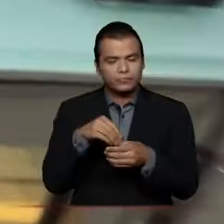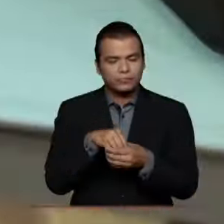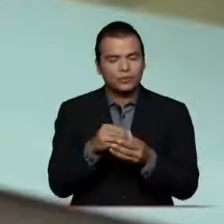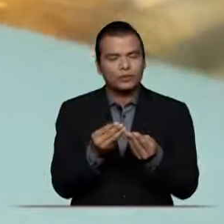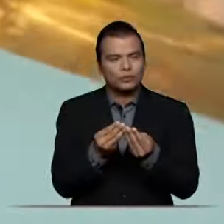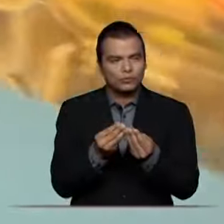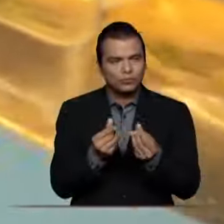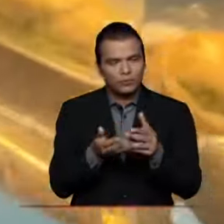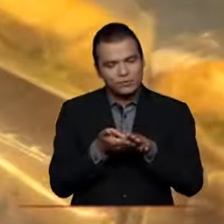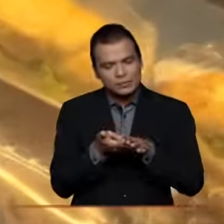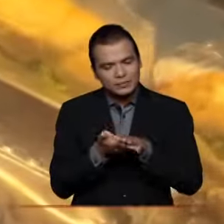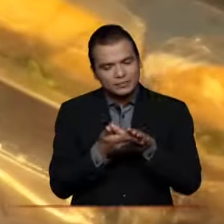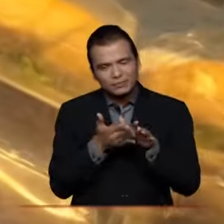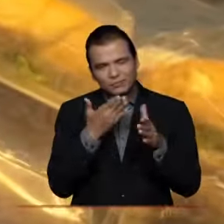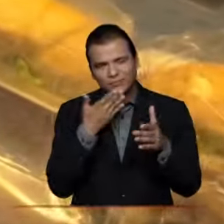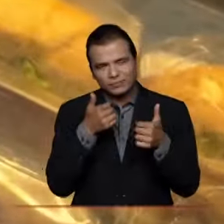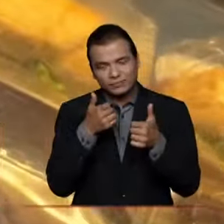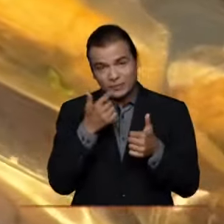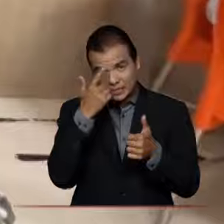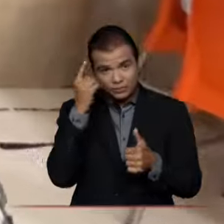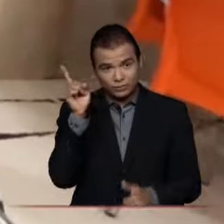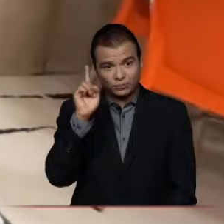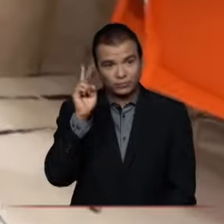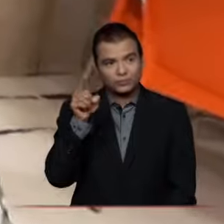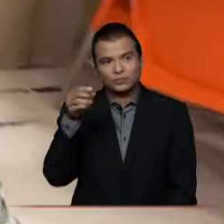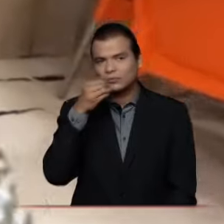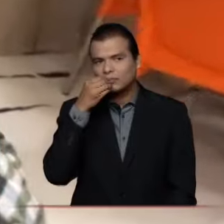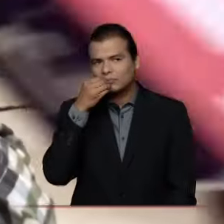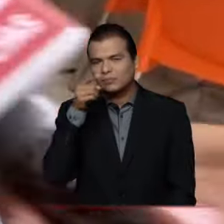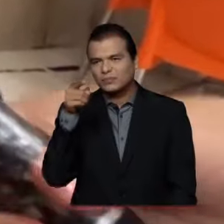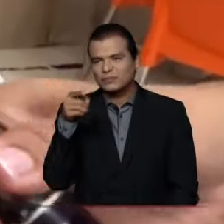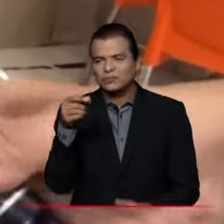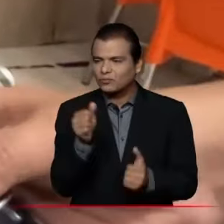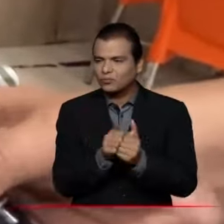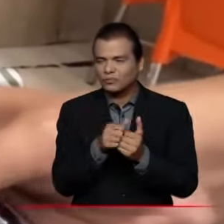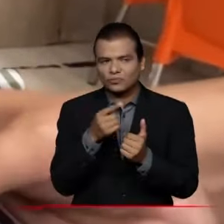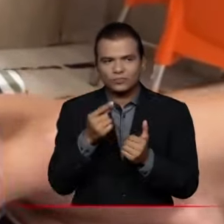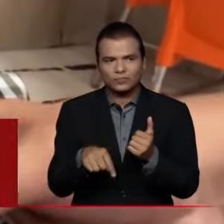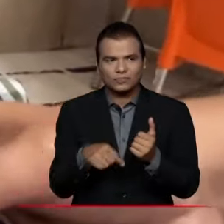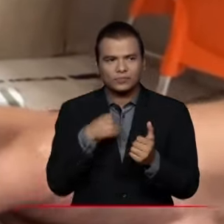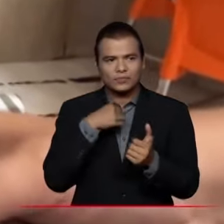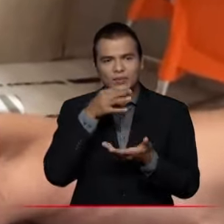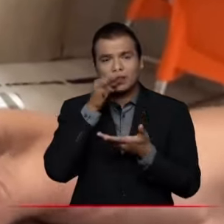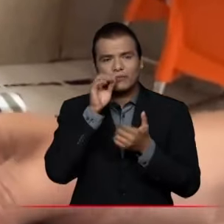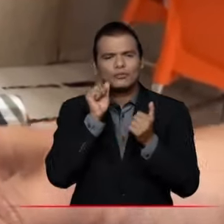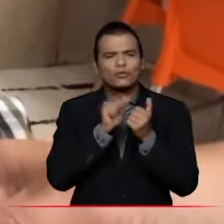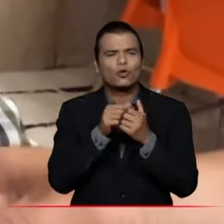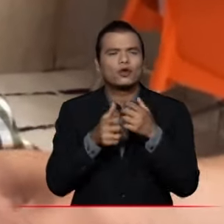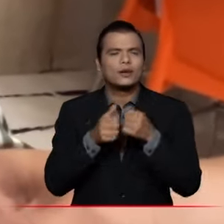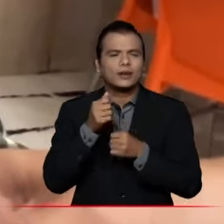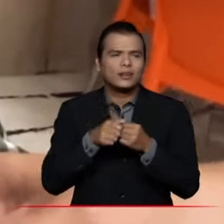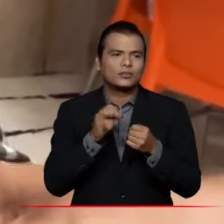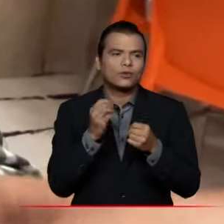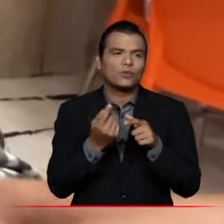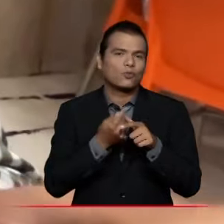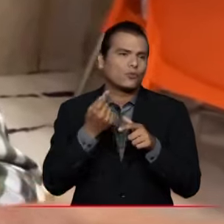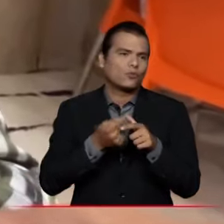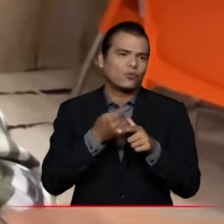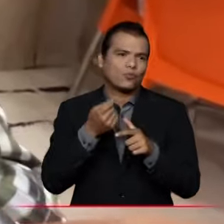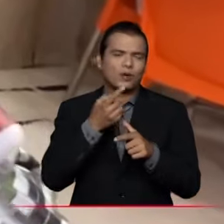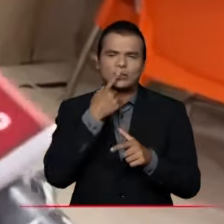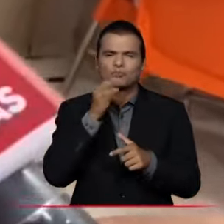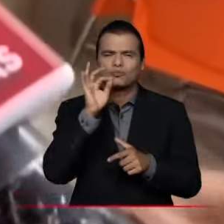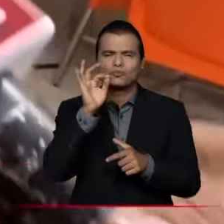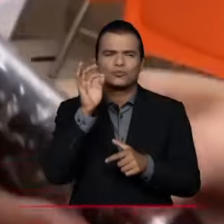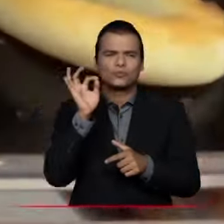el piso que no esté muy quemado sí Don Noel Con qué le gusta comerse a usted el pan de B con cabecit en leche con juguito es